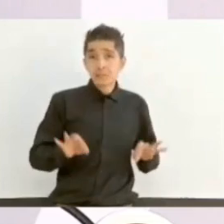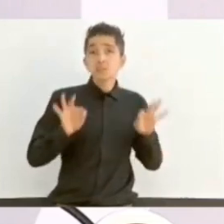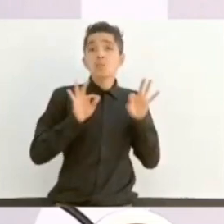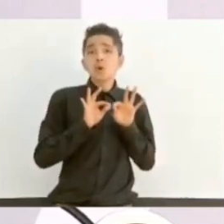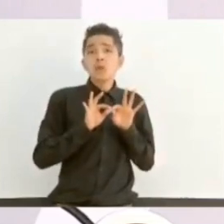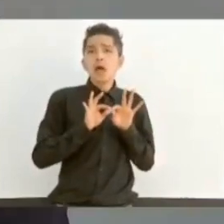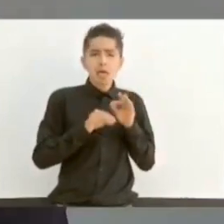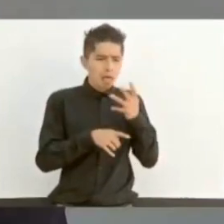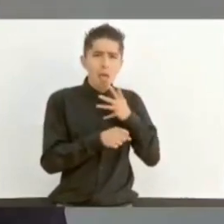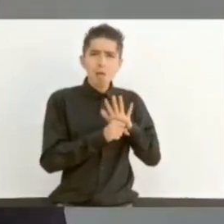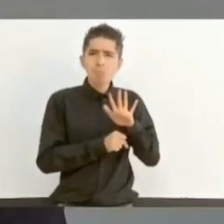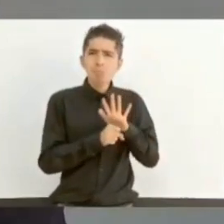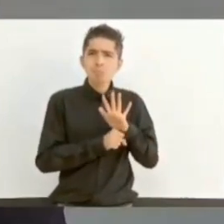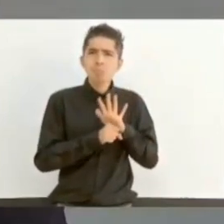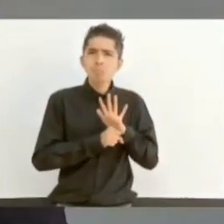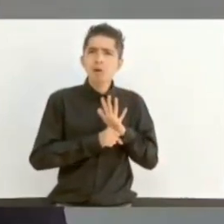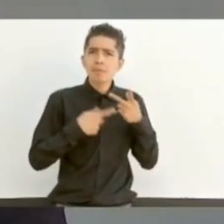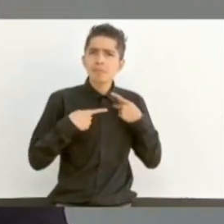indispensable.